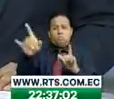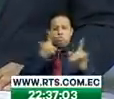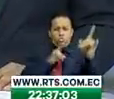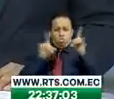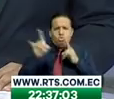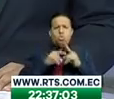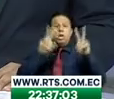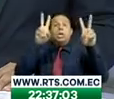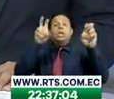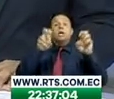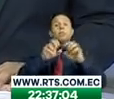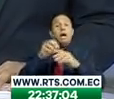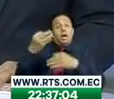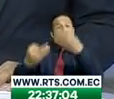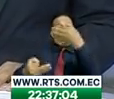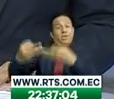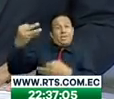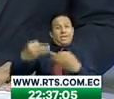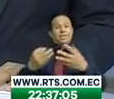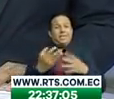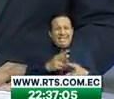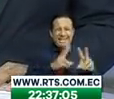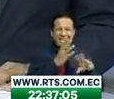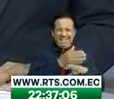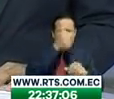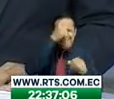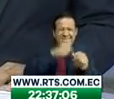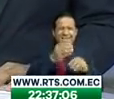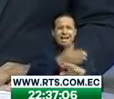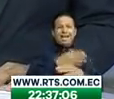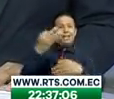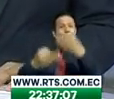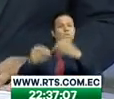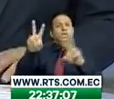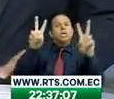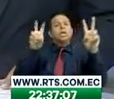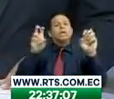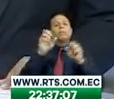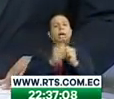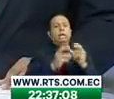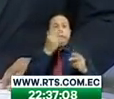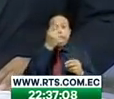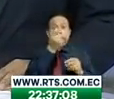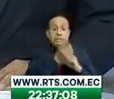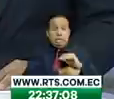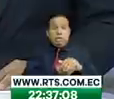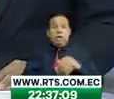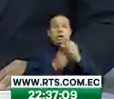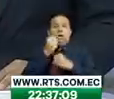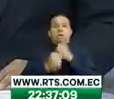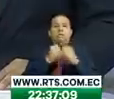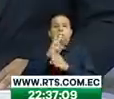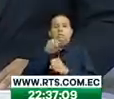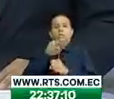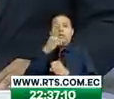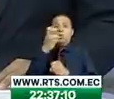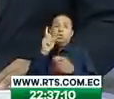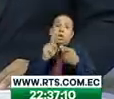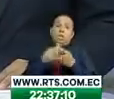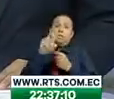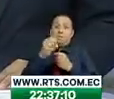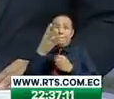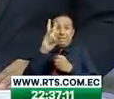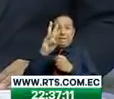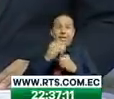Sobornos 2012-2016 no fue impedimento para que la audiencia de apelación continúe. La mayoría de los abogados optaron por sistemas